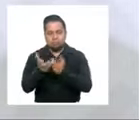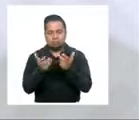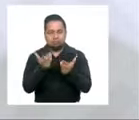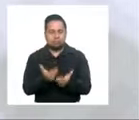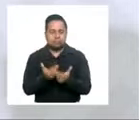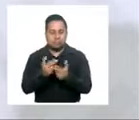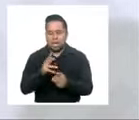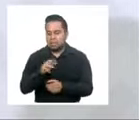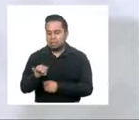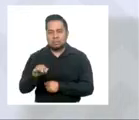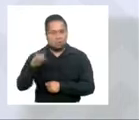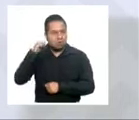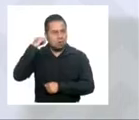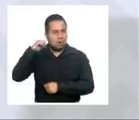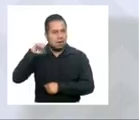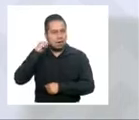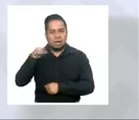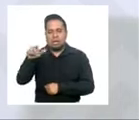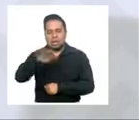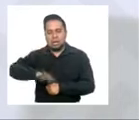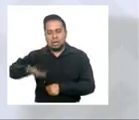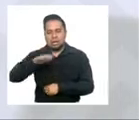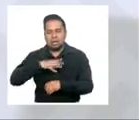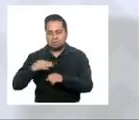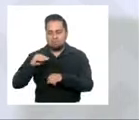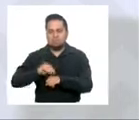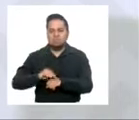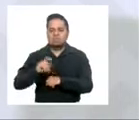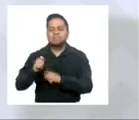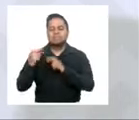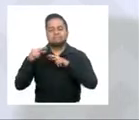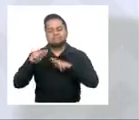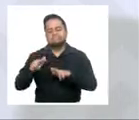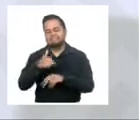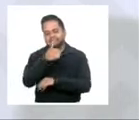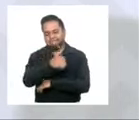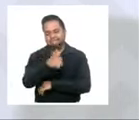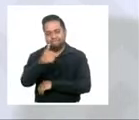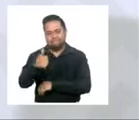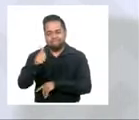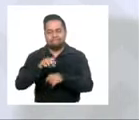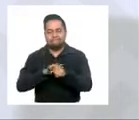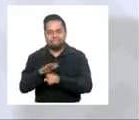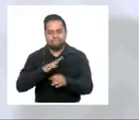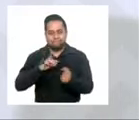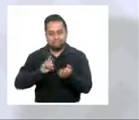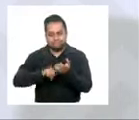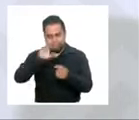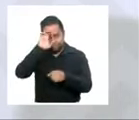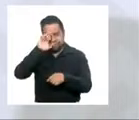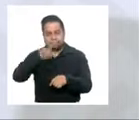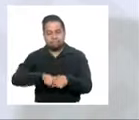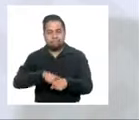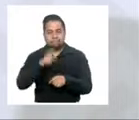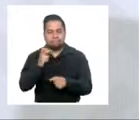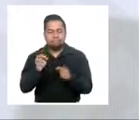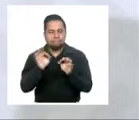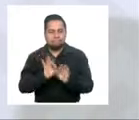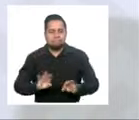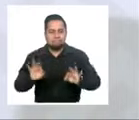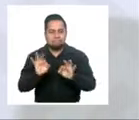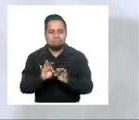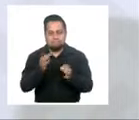que identifica a Oaxaca, donde estarán siendo representadas cada una de estas culturas. Y es